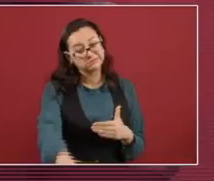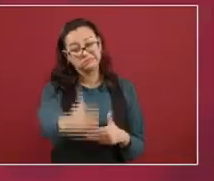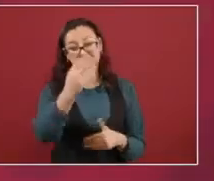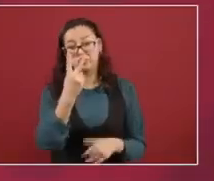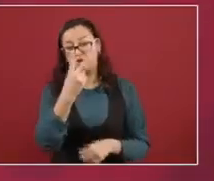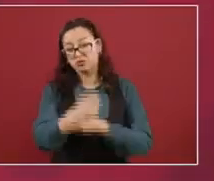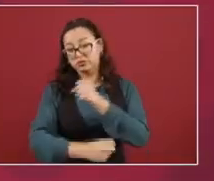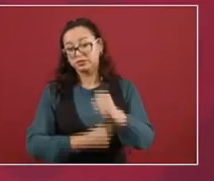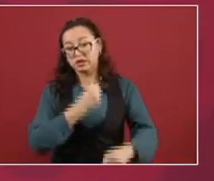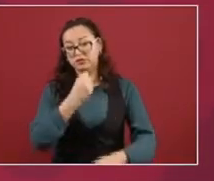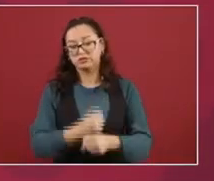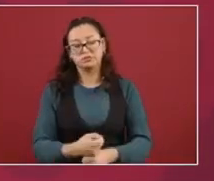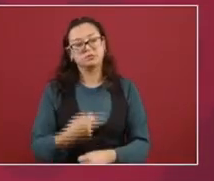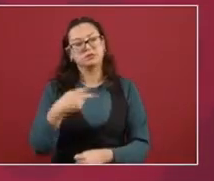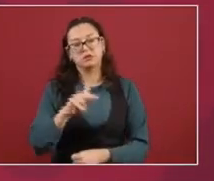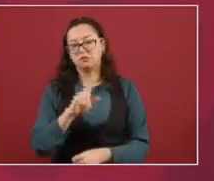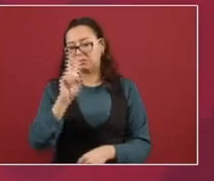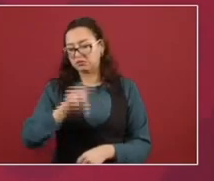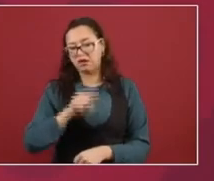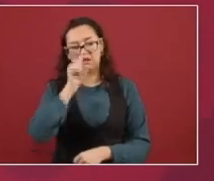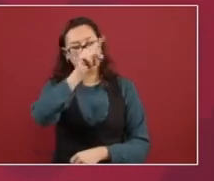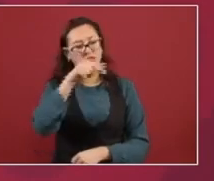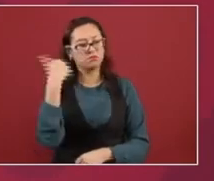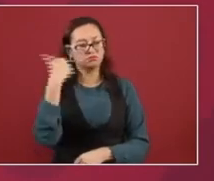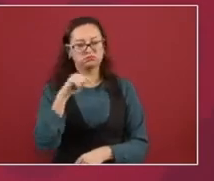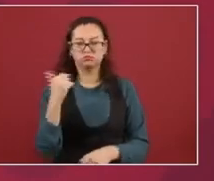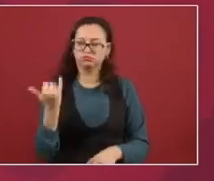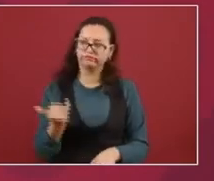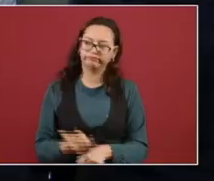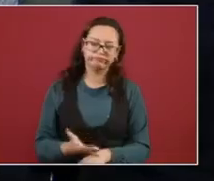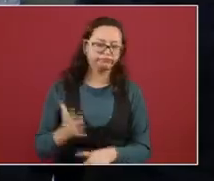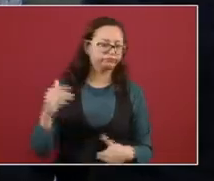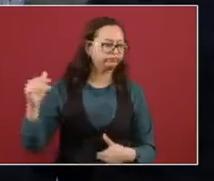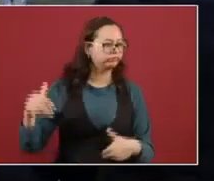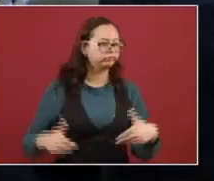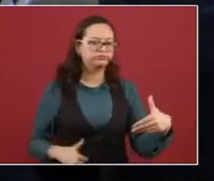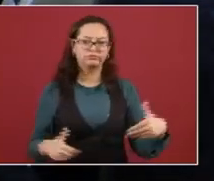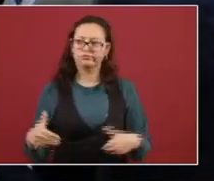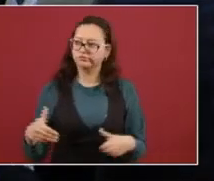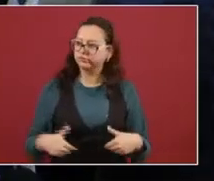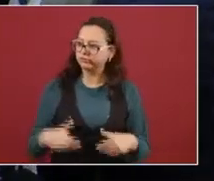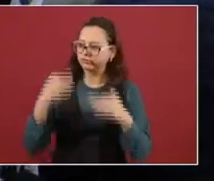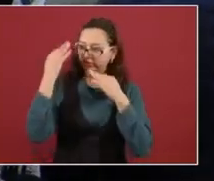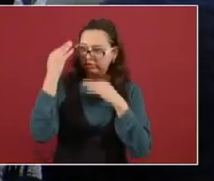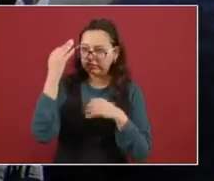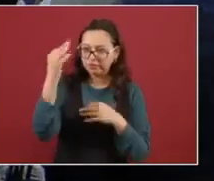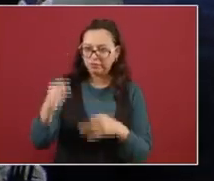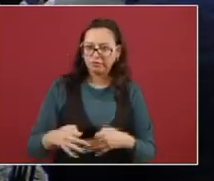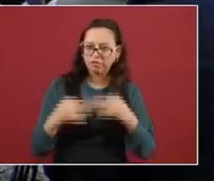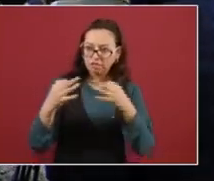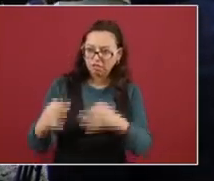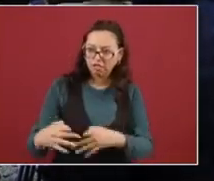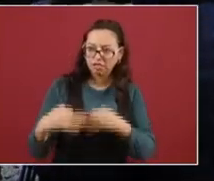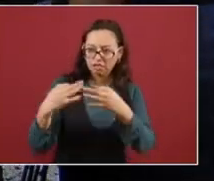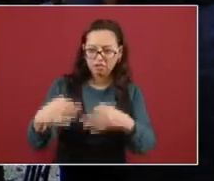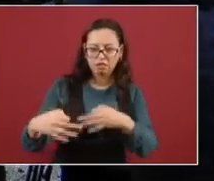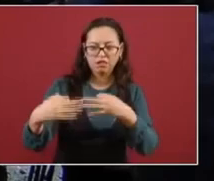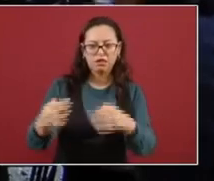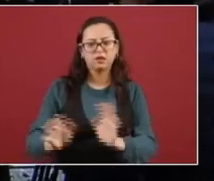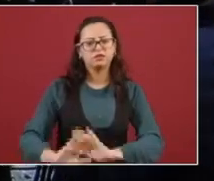muchas molestias en Guadalajara. Entonces, vamos a resolver este problema este